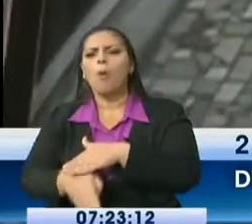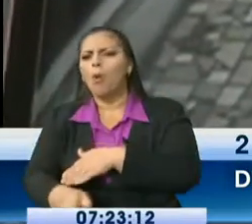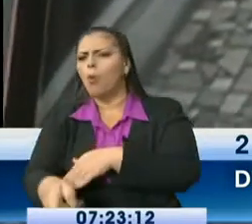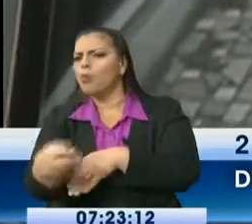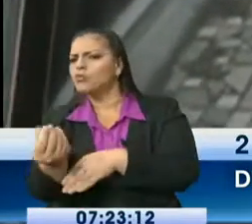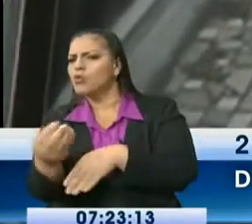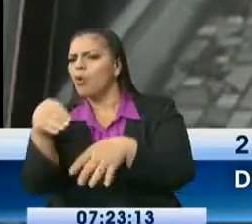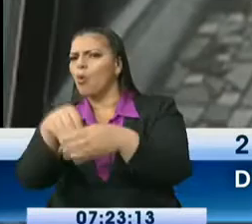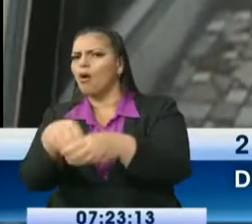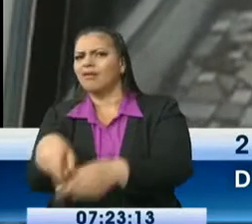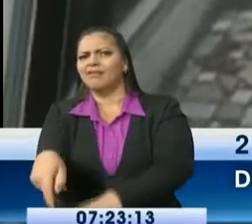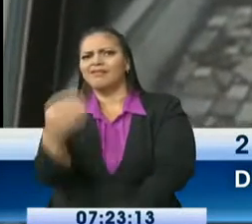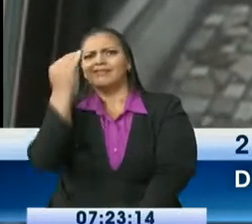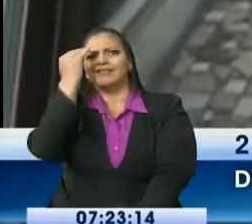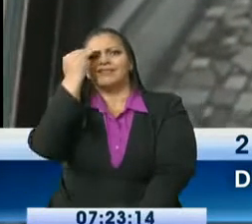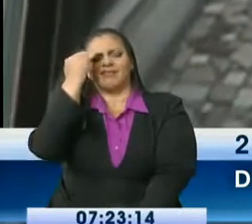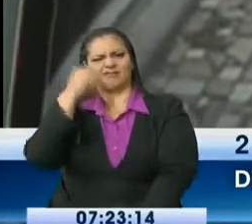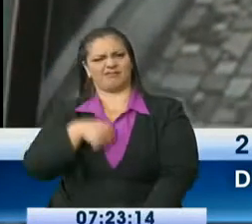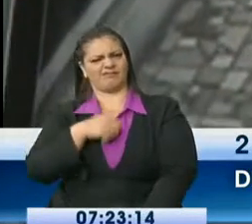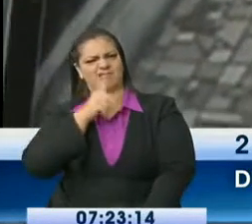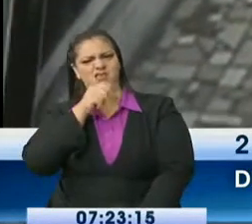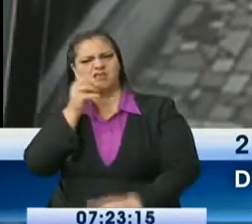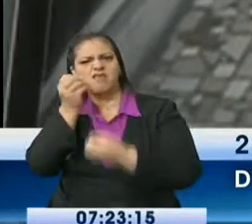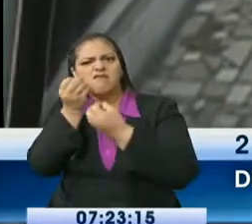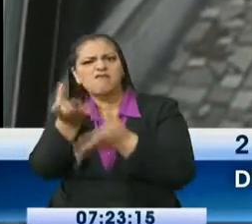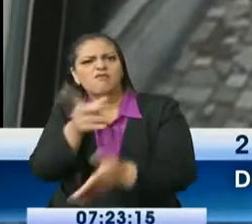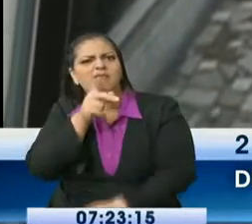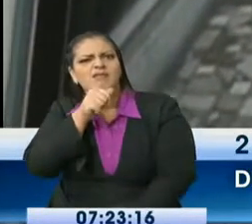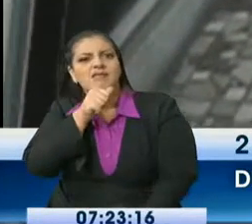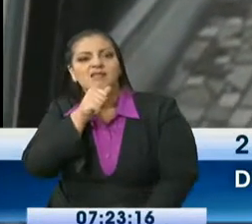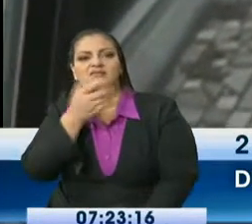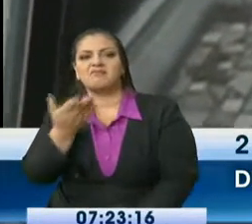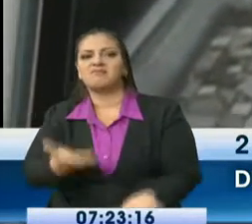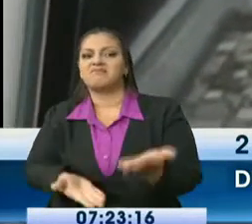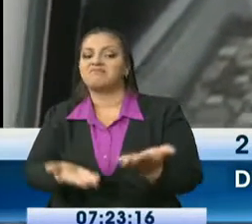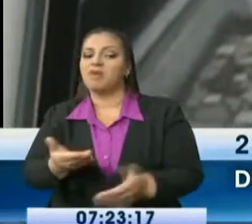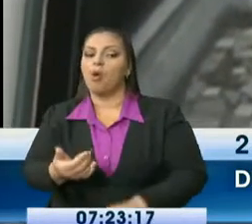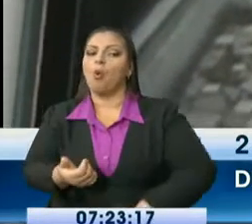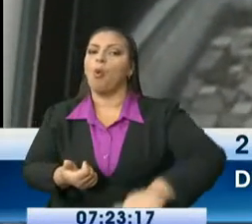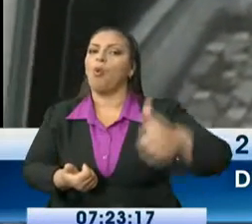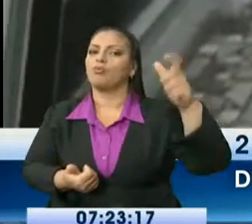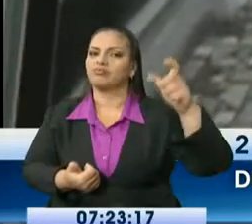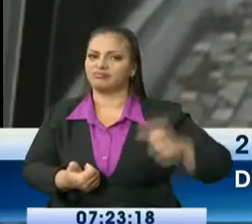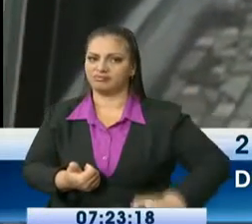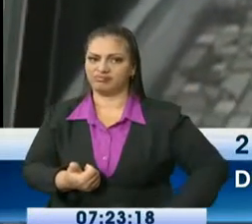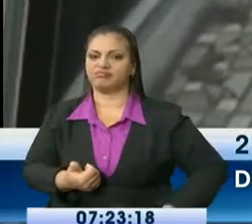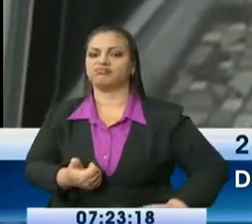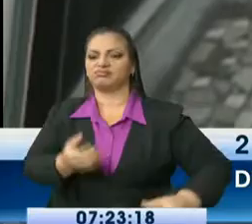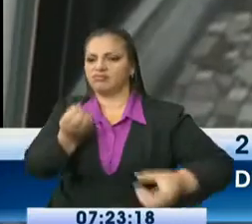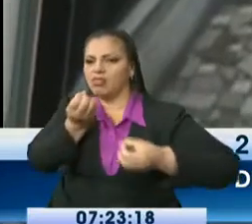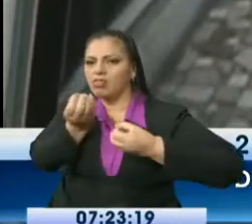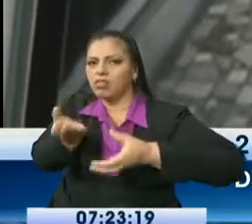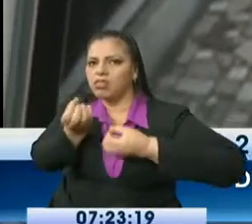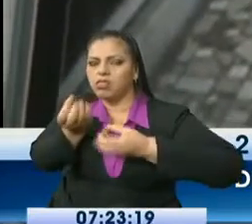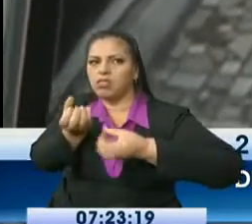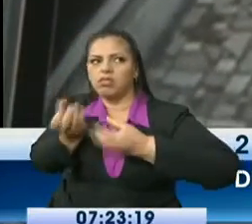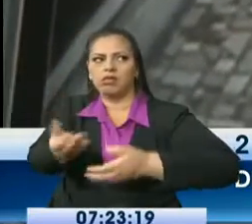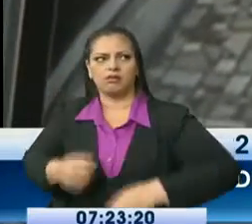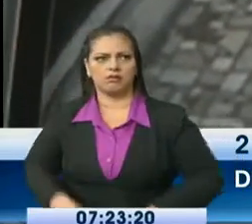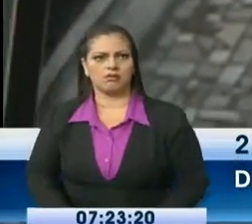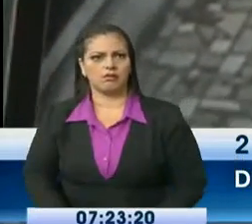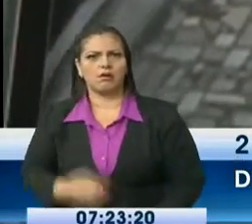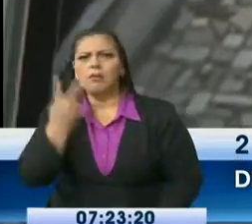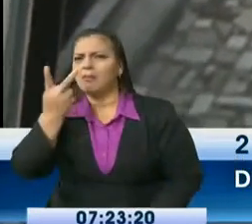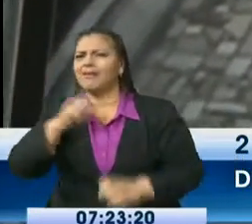ve incluso en el video que él está abriendo una puerta equivocada y de la parte extrema de acá, que es donde no tenemos cámara, como que de ahí le